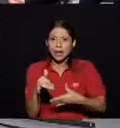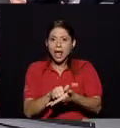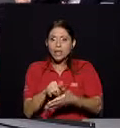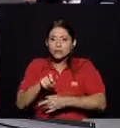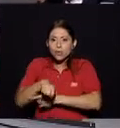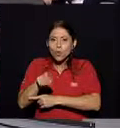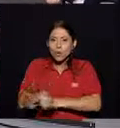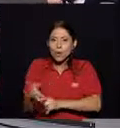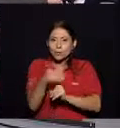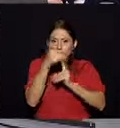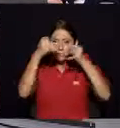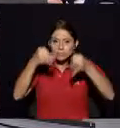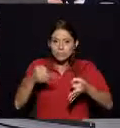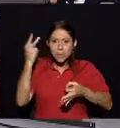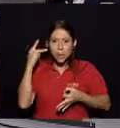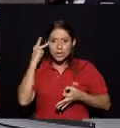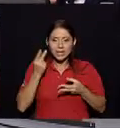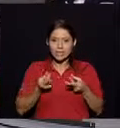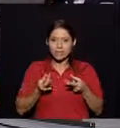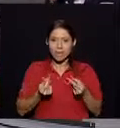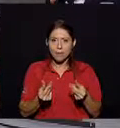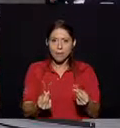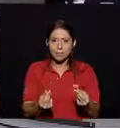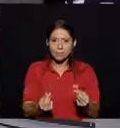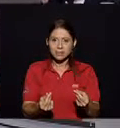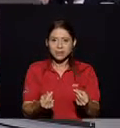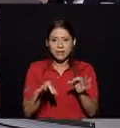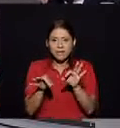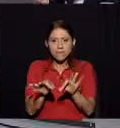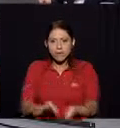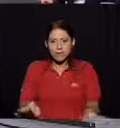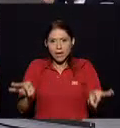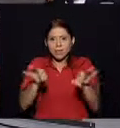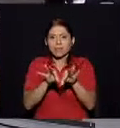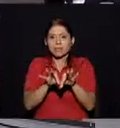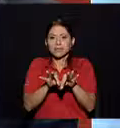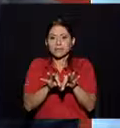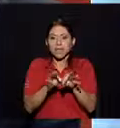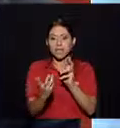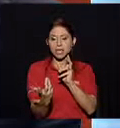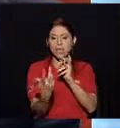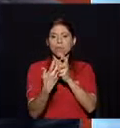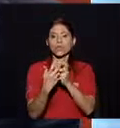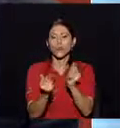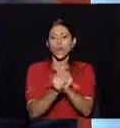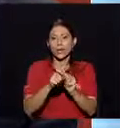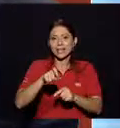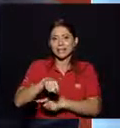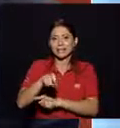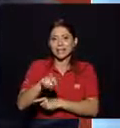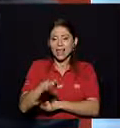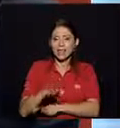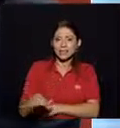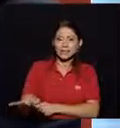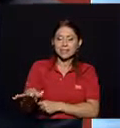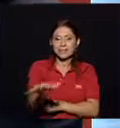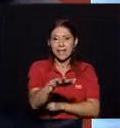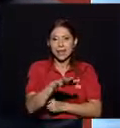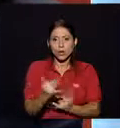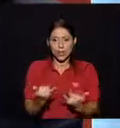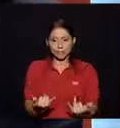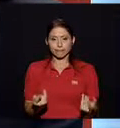extrema. Y para eso se ocupan decisiones políticas rápidas, relevantes y de acuerdo con las